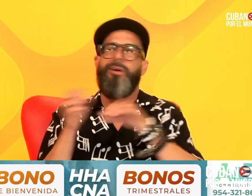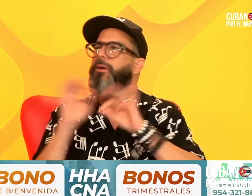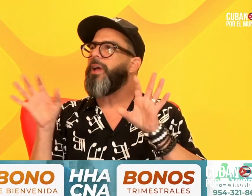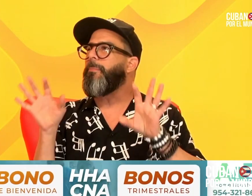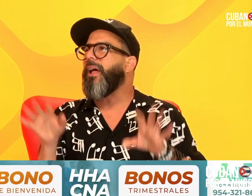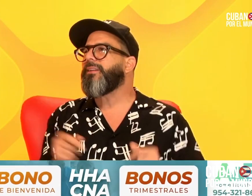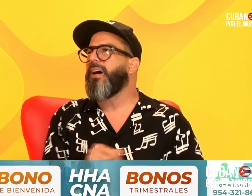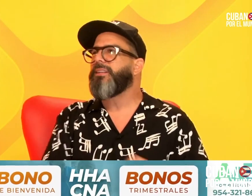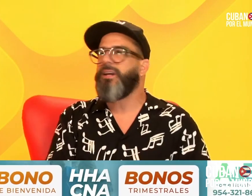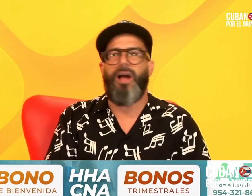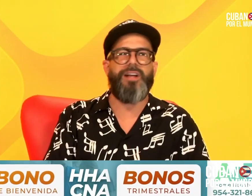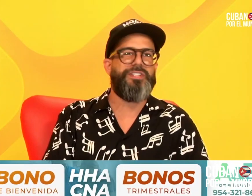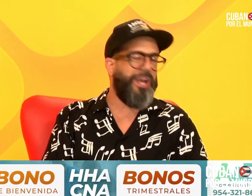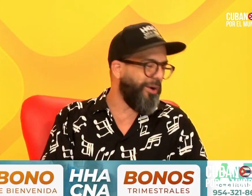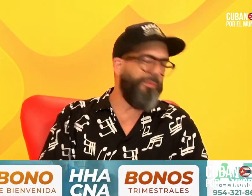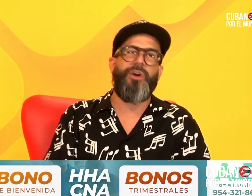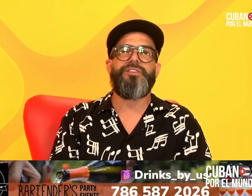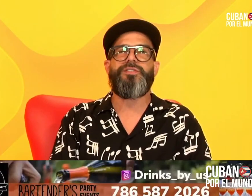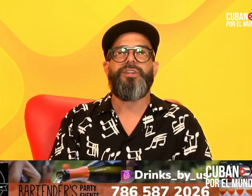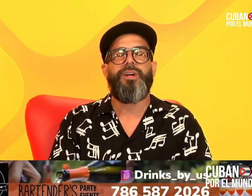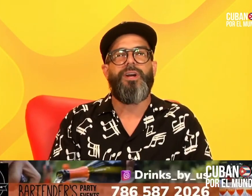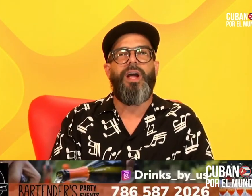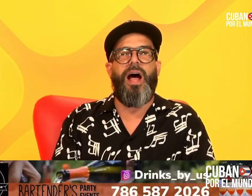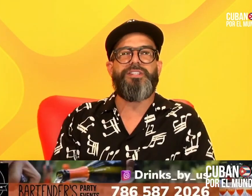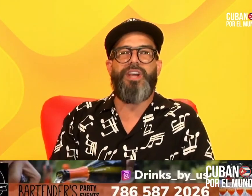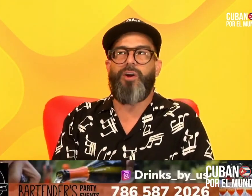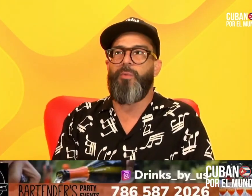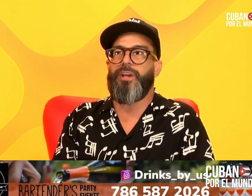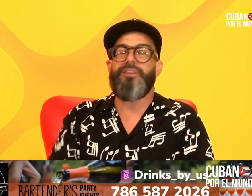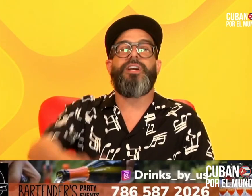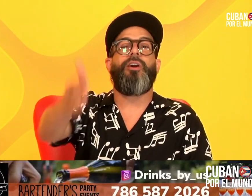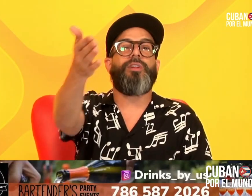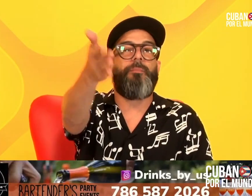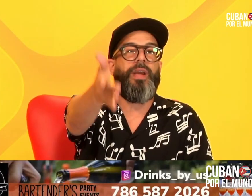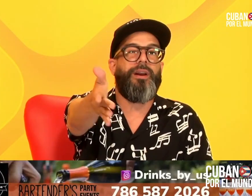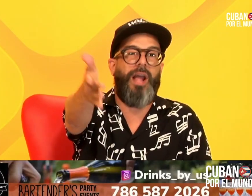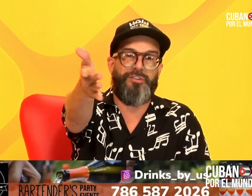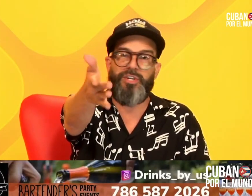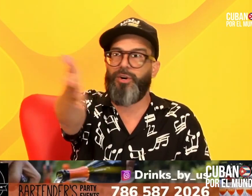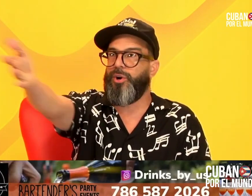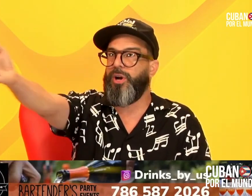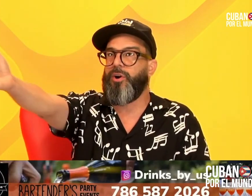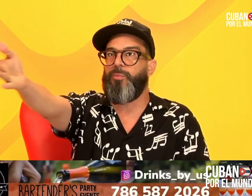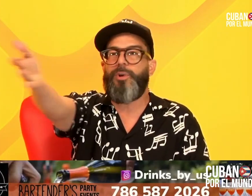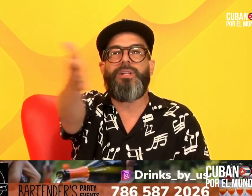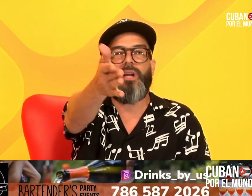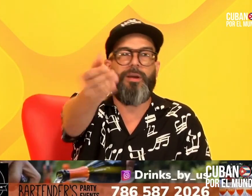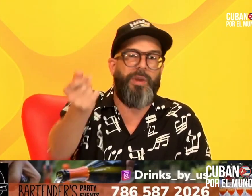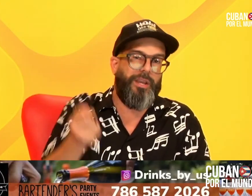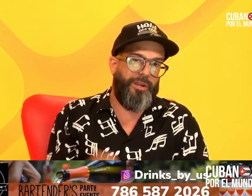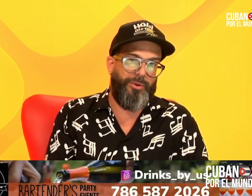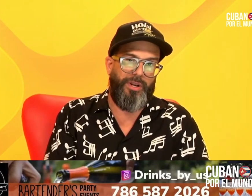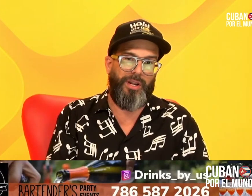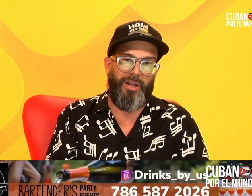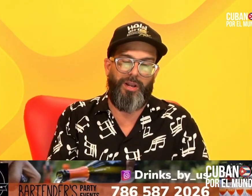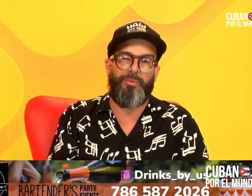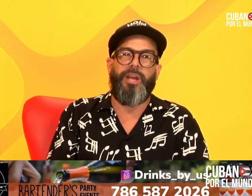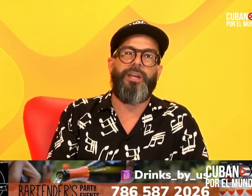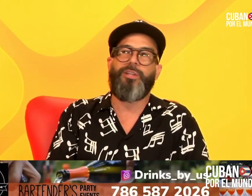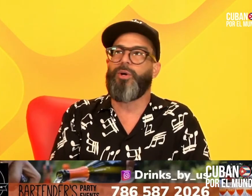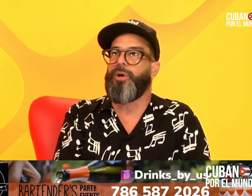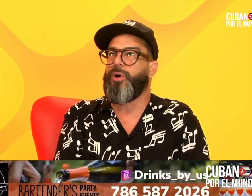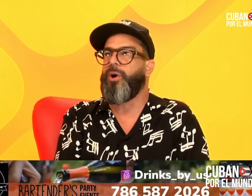discreto y aplastante. Así es como es. Así es como hay que hacerlo. También reaccionó el comunista de México,